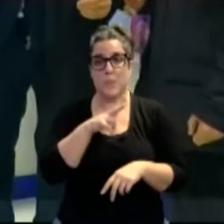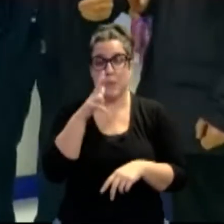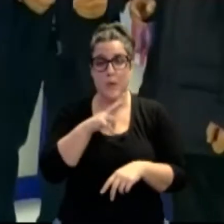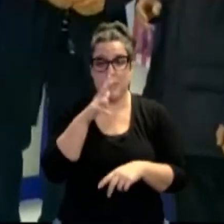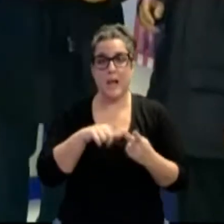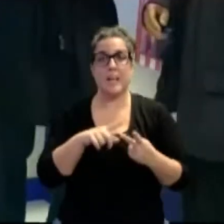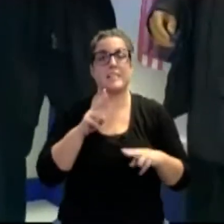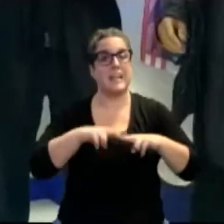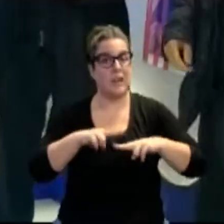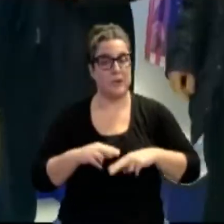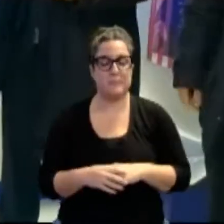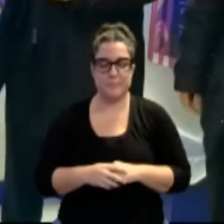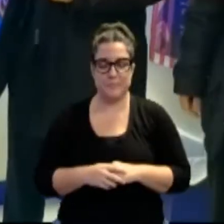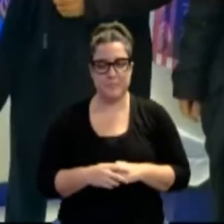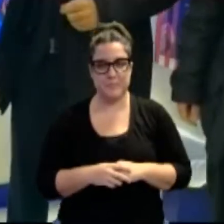Tarragona.